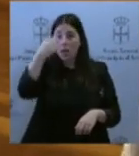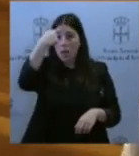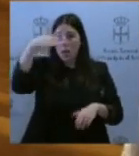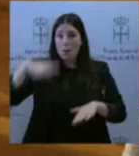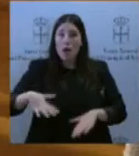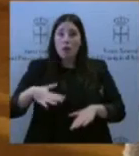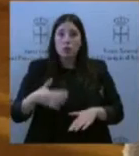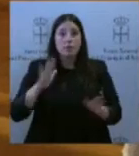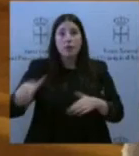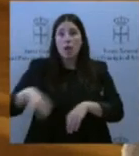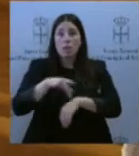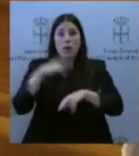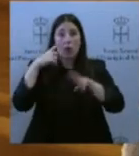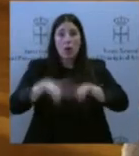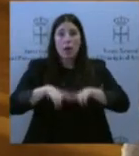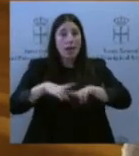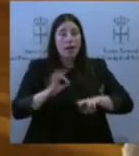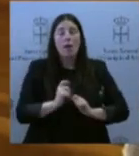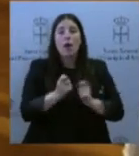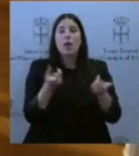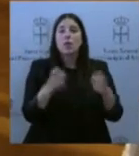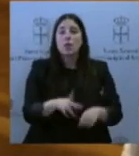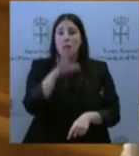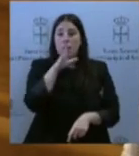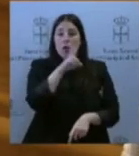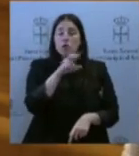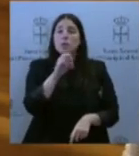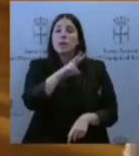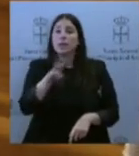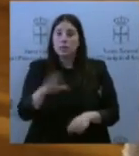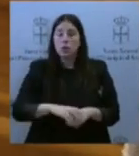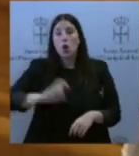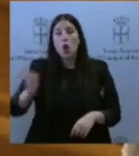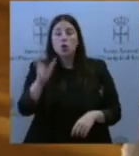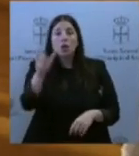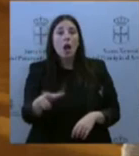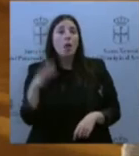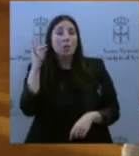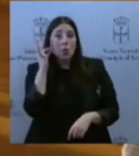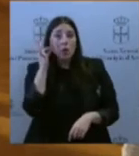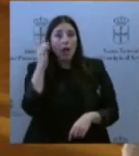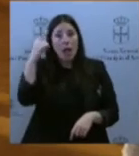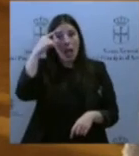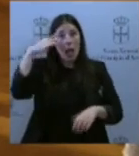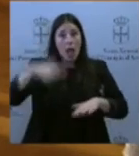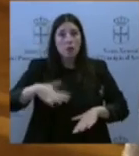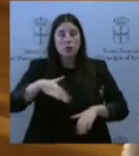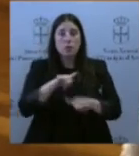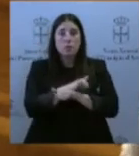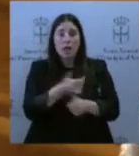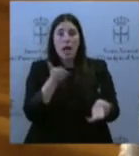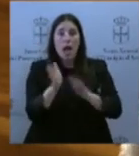febrero del 2023. Como Alicia, con un segundo ictus en espera de rehabilitación. Ahora entiendo la frase que dice de Caboñes al cielo, me